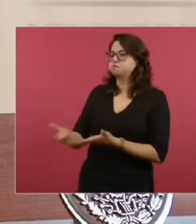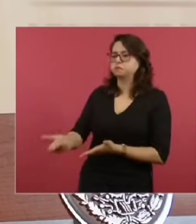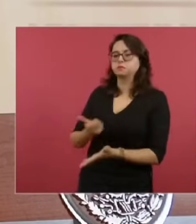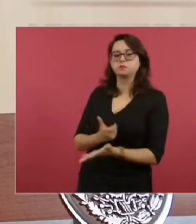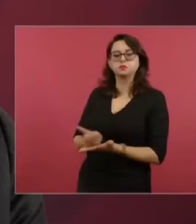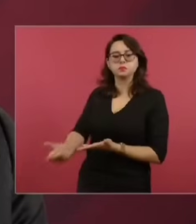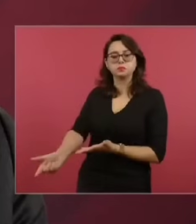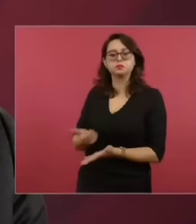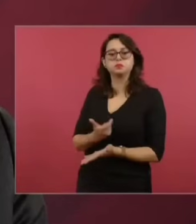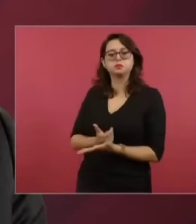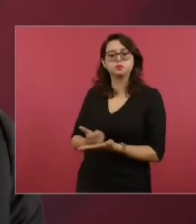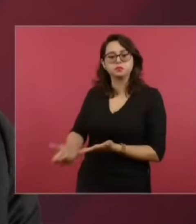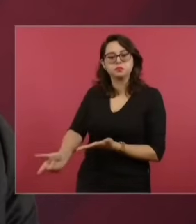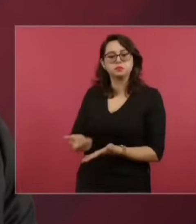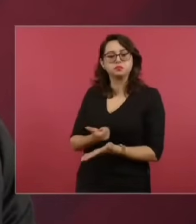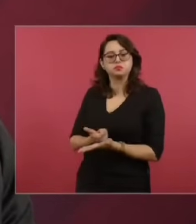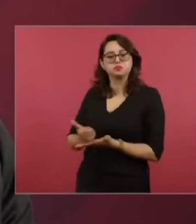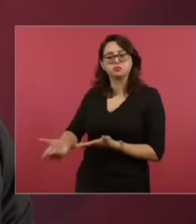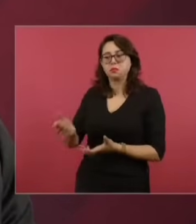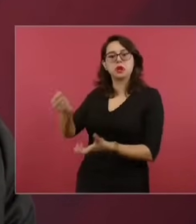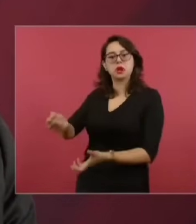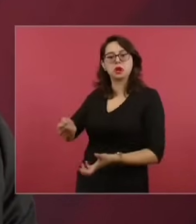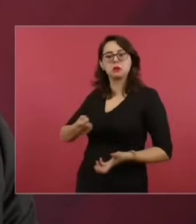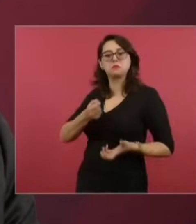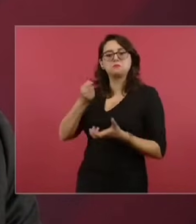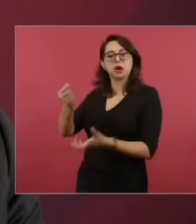porque le dieron dinero